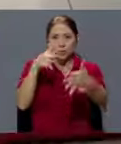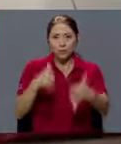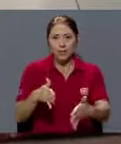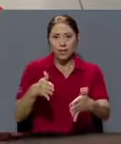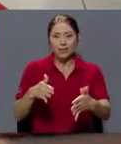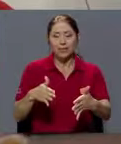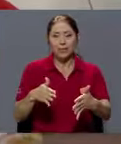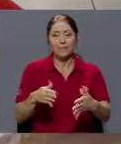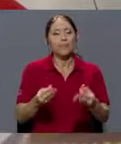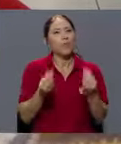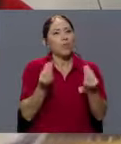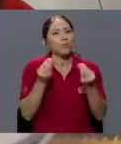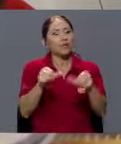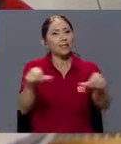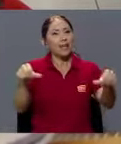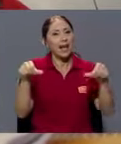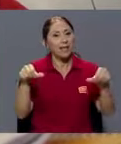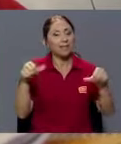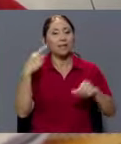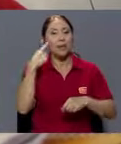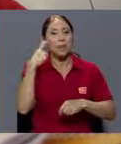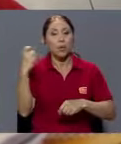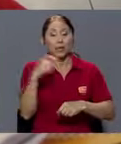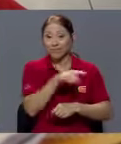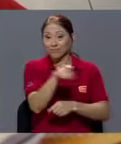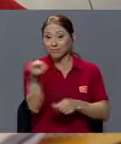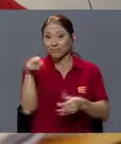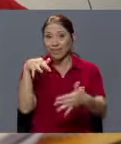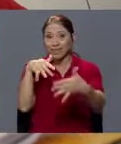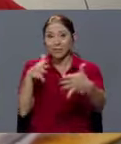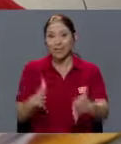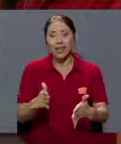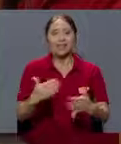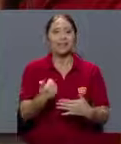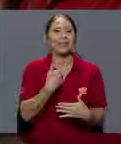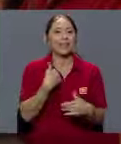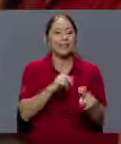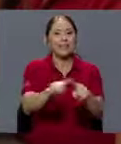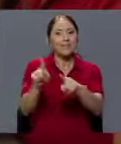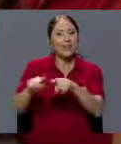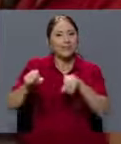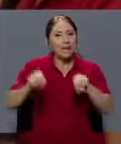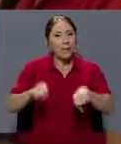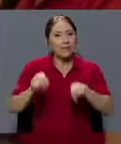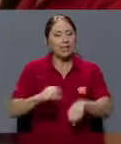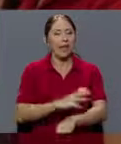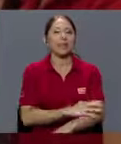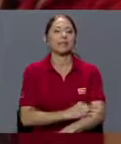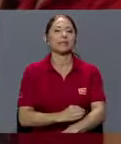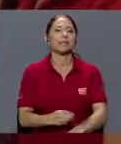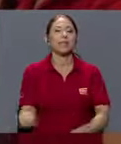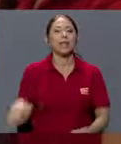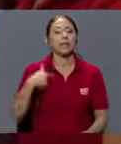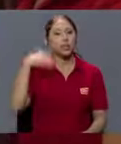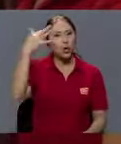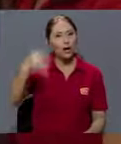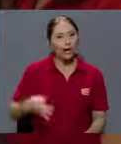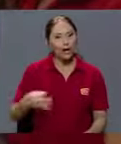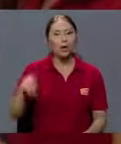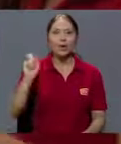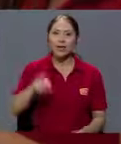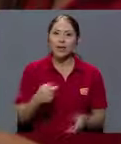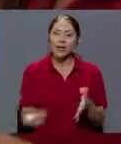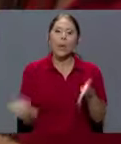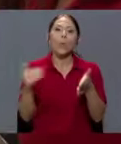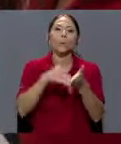tal. En muchas áreas, dado que los estudiantes tienen diferentes capacidades, entonces creo que hay